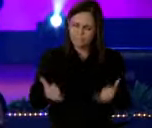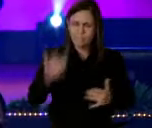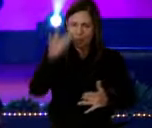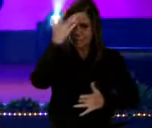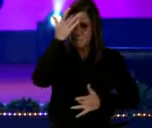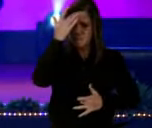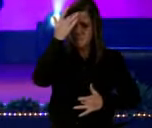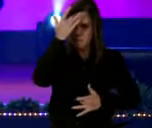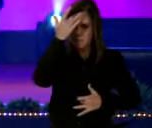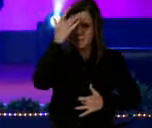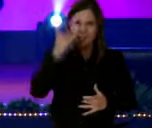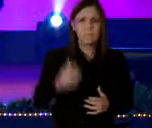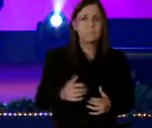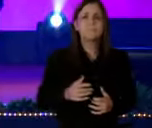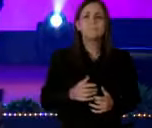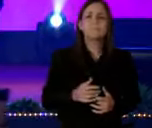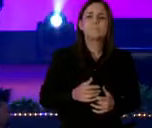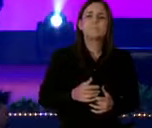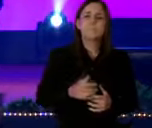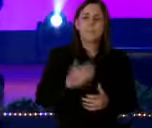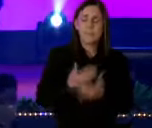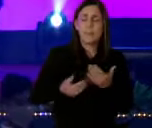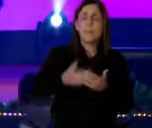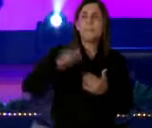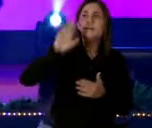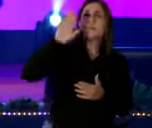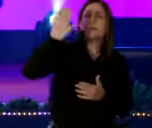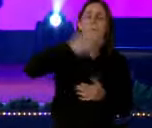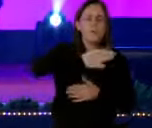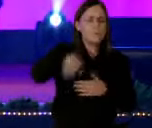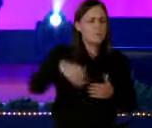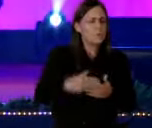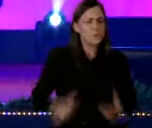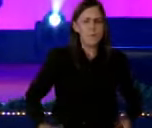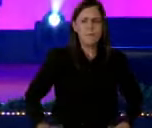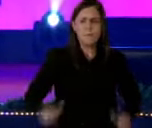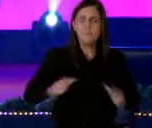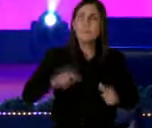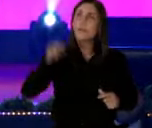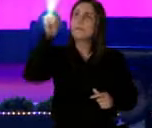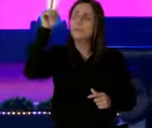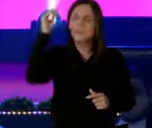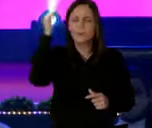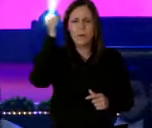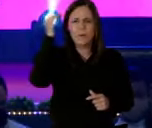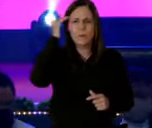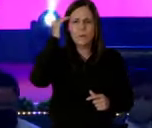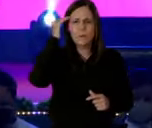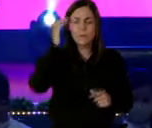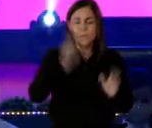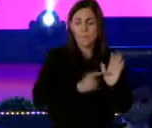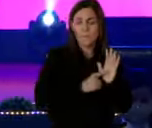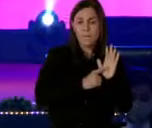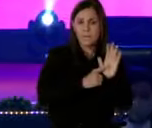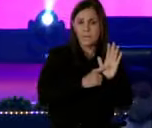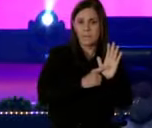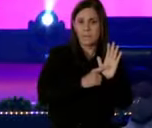conoces, eso es, eso es. Y vamos a presentar esas fotografías que están ahí. Pastor Ramón, por